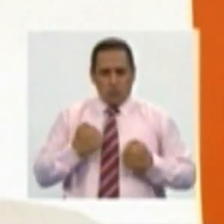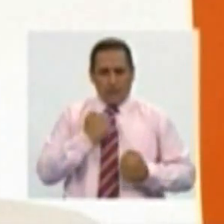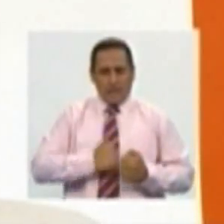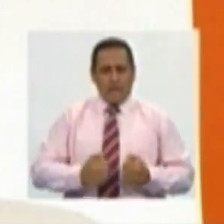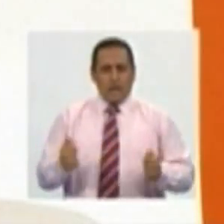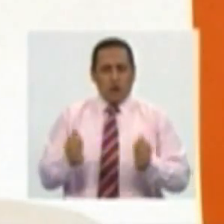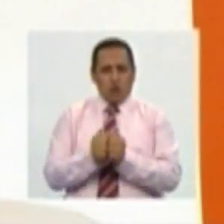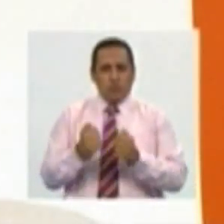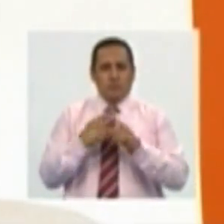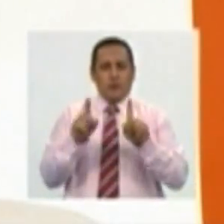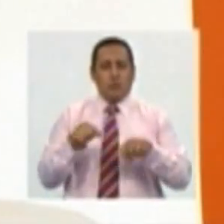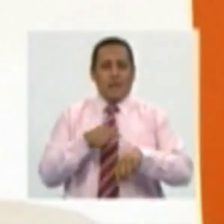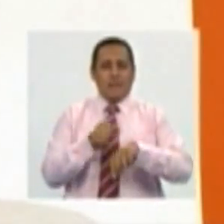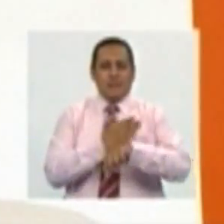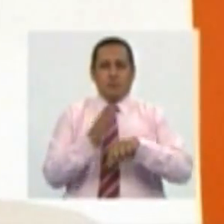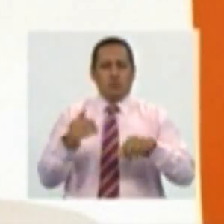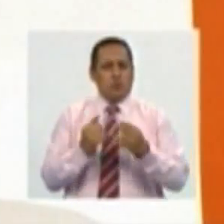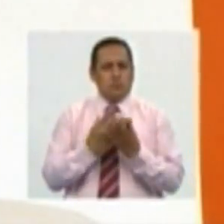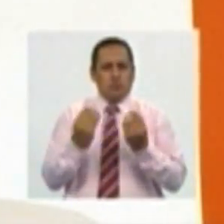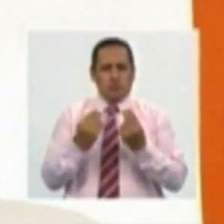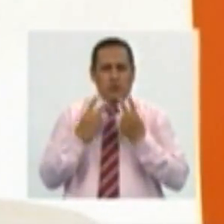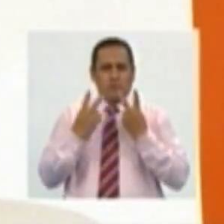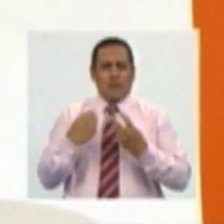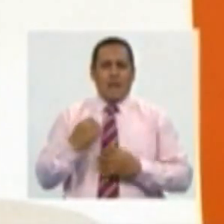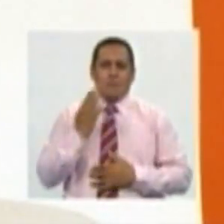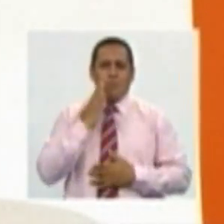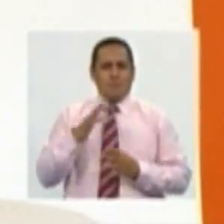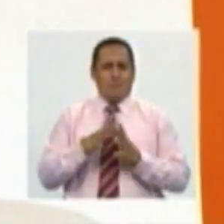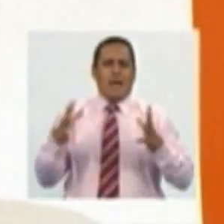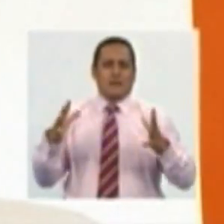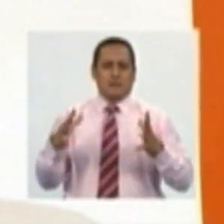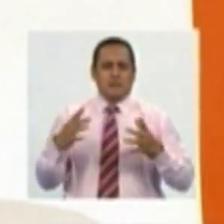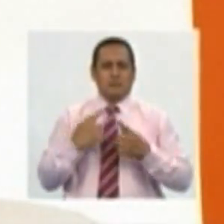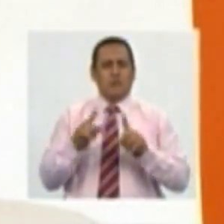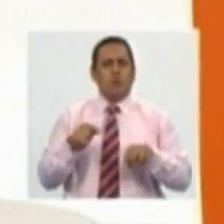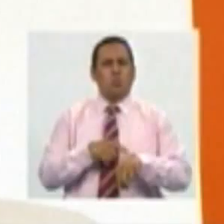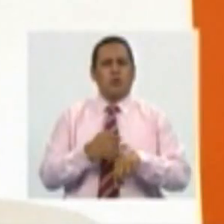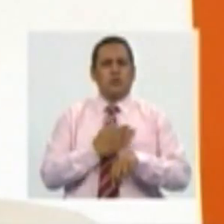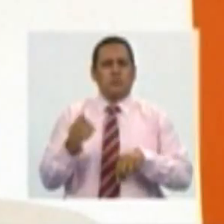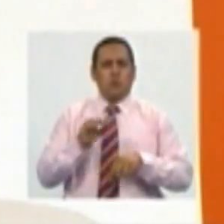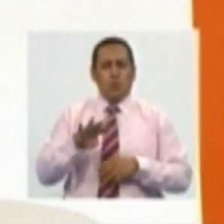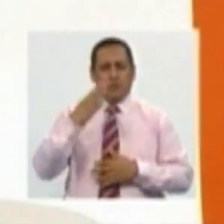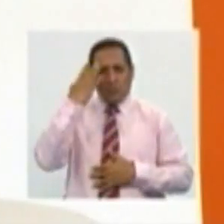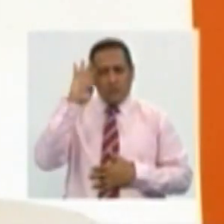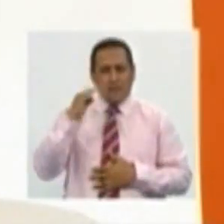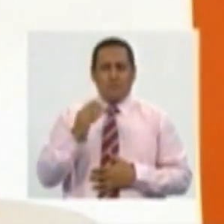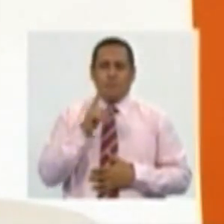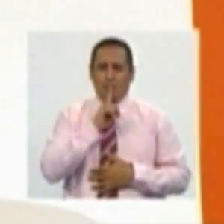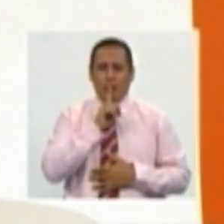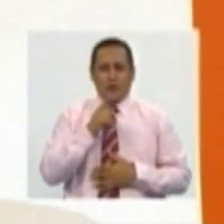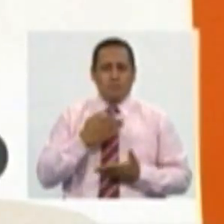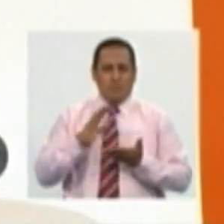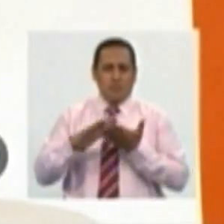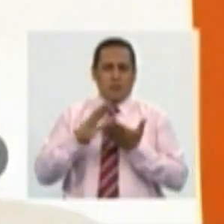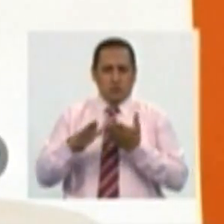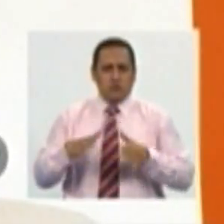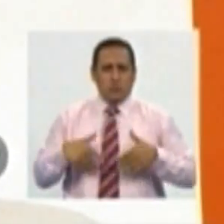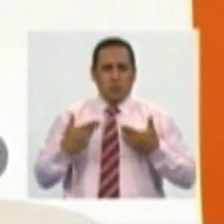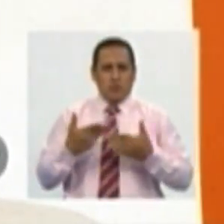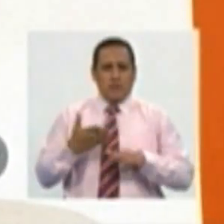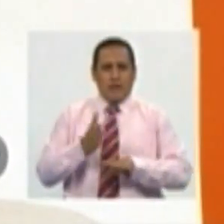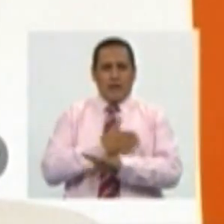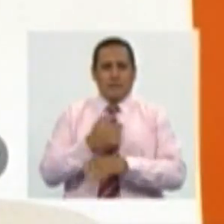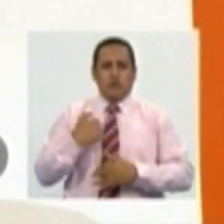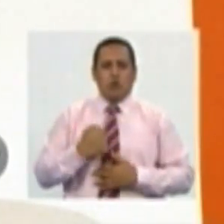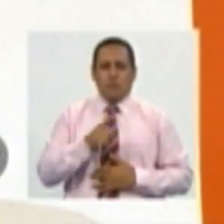hijos. Sin embargo, el periodo no es tan extenso como en el caso de las madres trabajadoras. ¿De momento cuánto es? 4 días, 4 días útiles, en las cuales